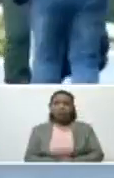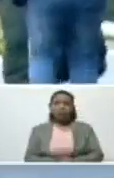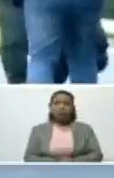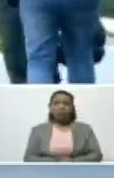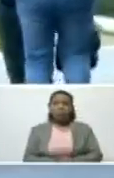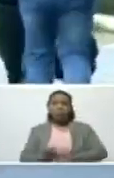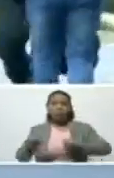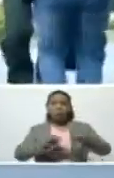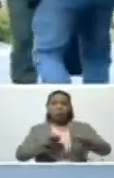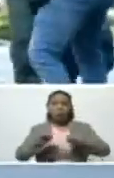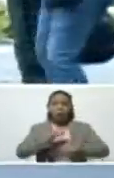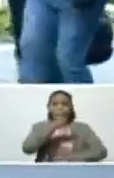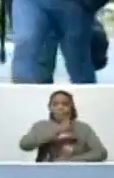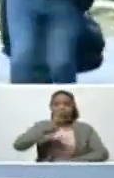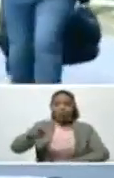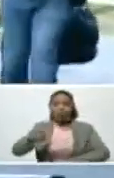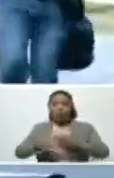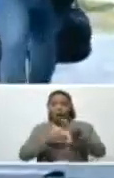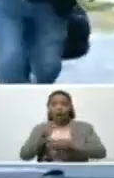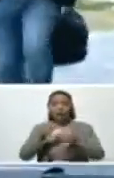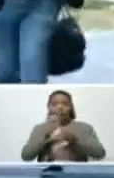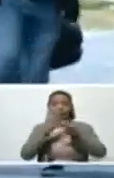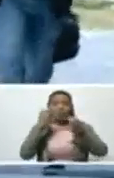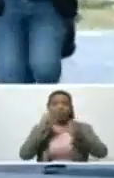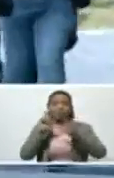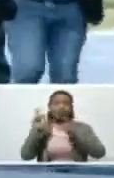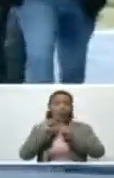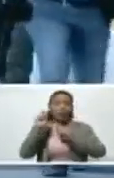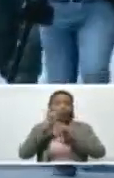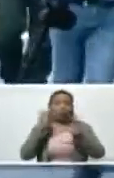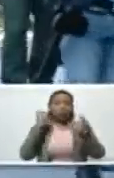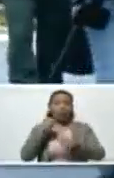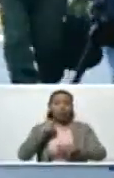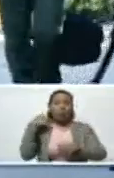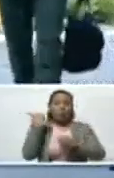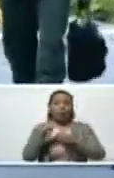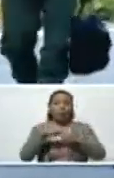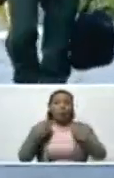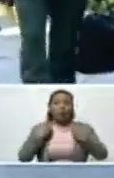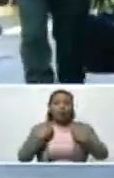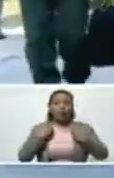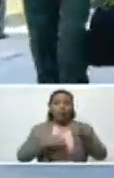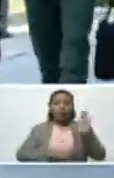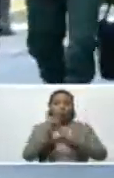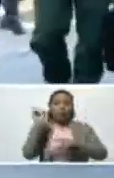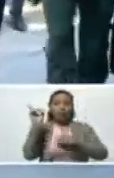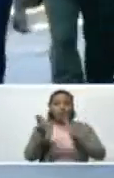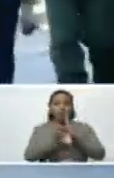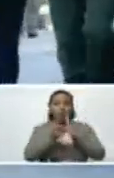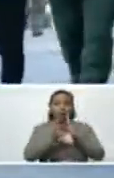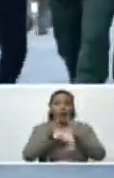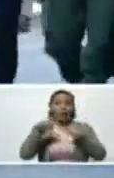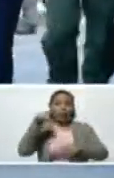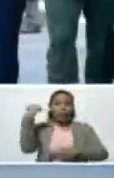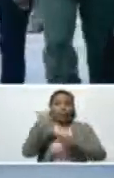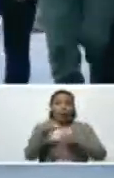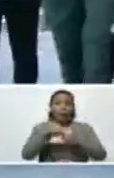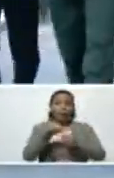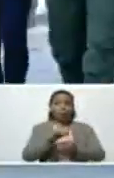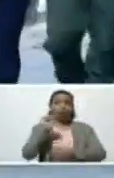mover también a la gente, hacer transporte. ¿De dónde eres tú, Pradelli? De Maracaibo. De Maracaibo. ¿Y desarrollaste toda esta tecnología en Maracaibo?